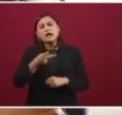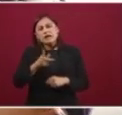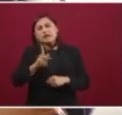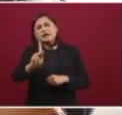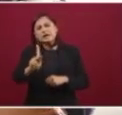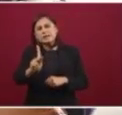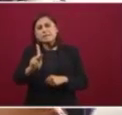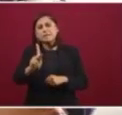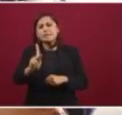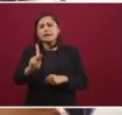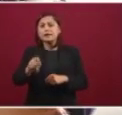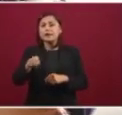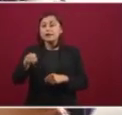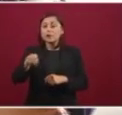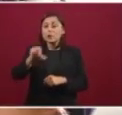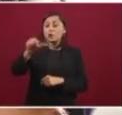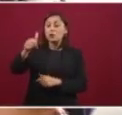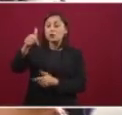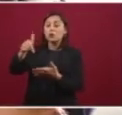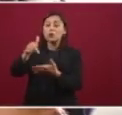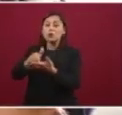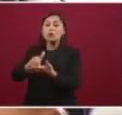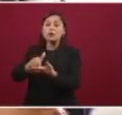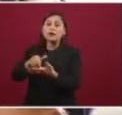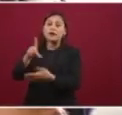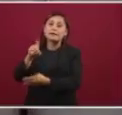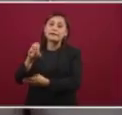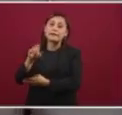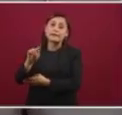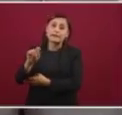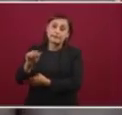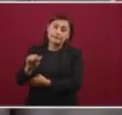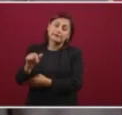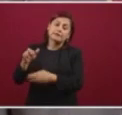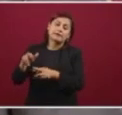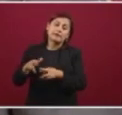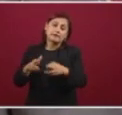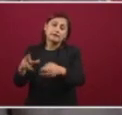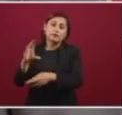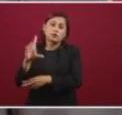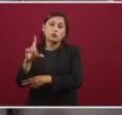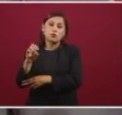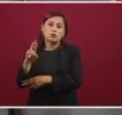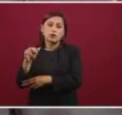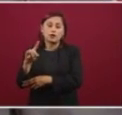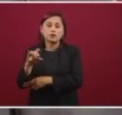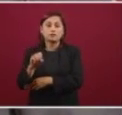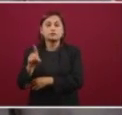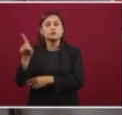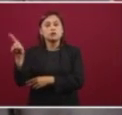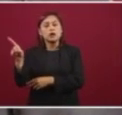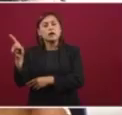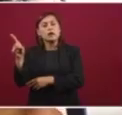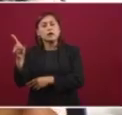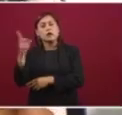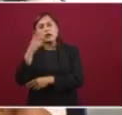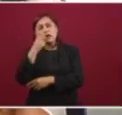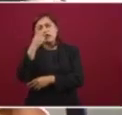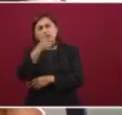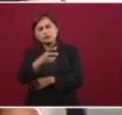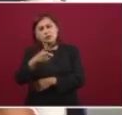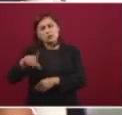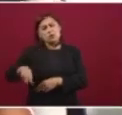río Colorado, la UNESCO hace pocos días minimizó los esfuerzos del gobierno